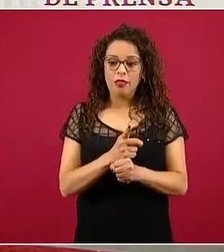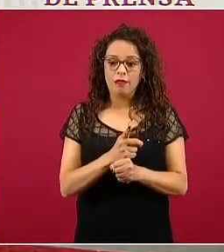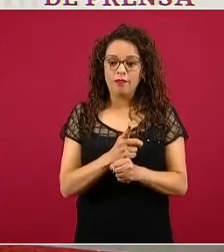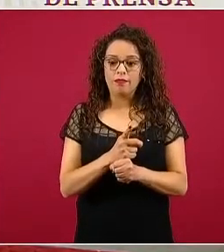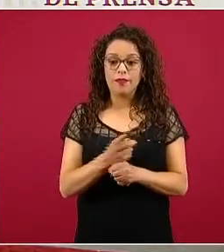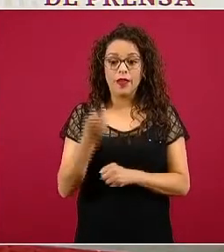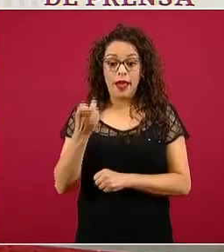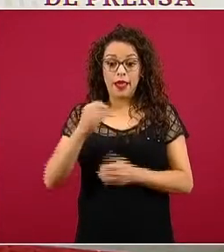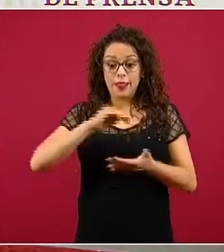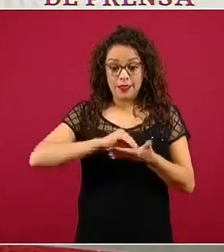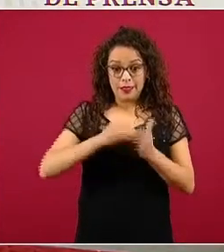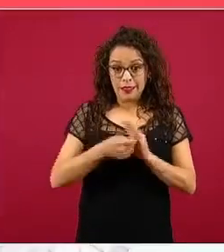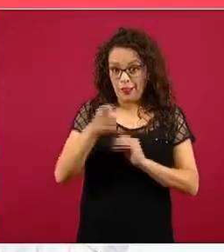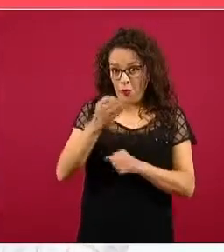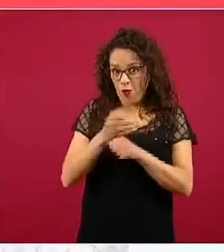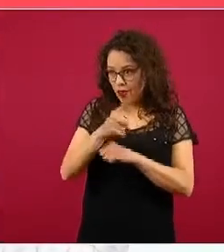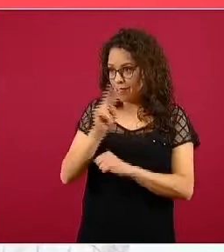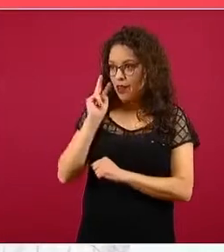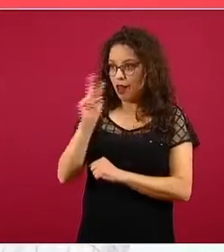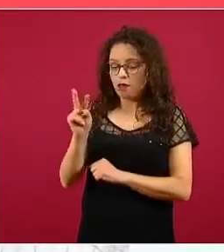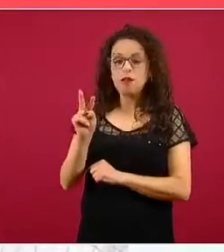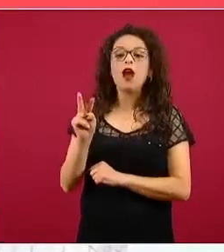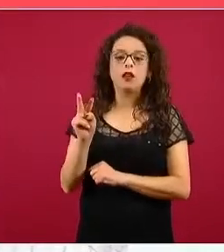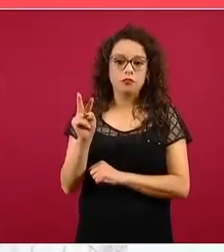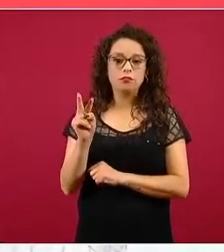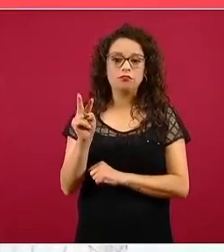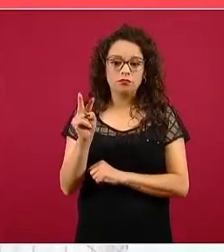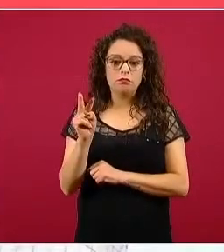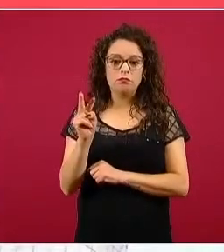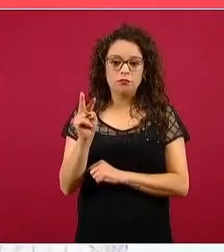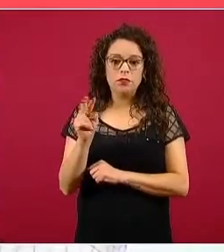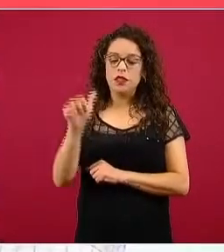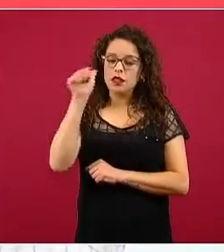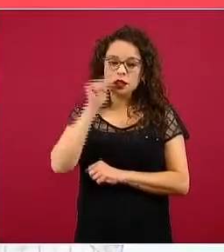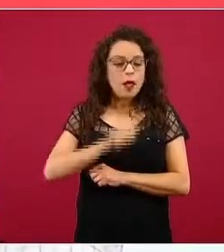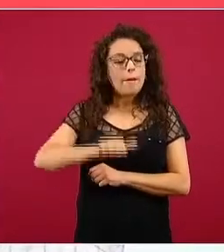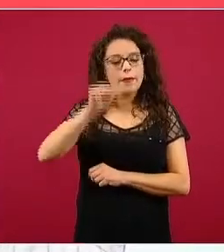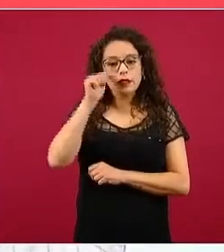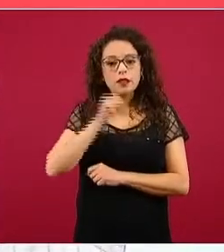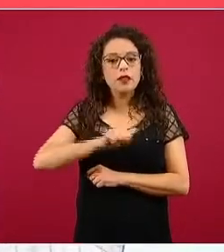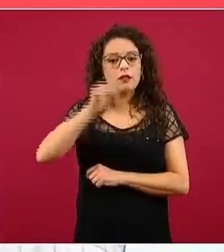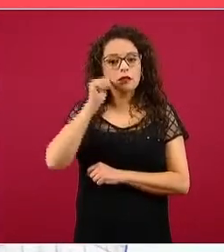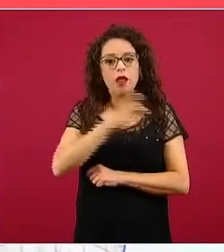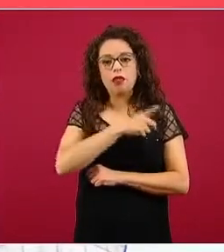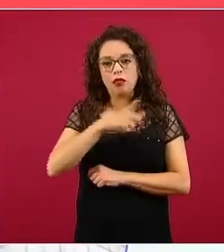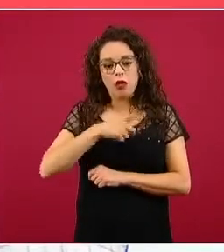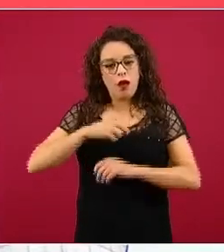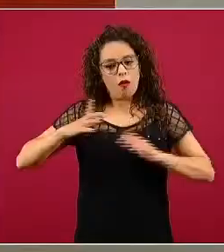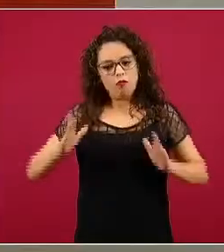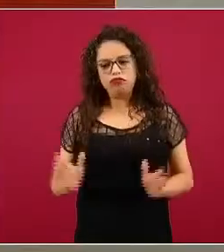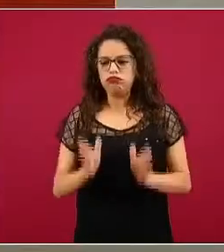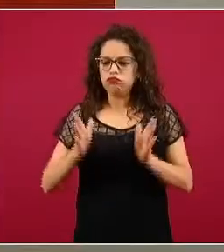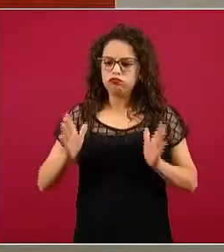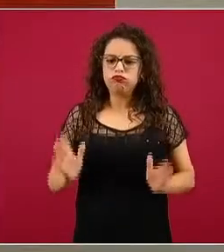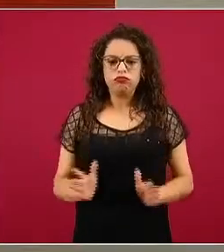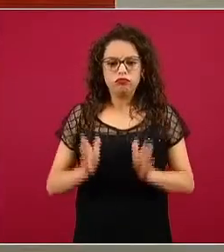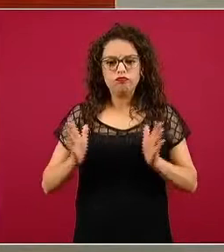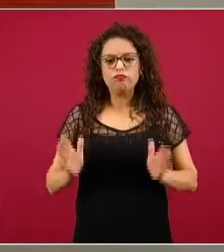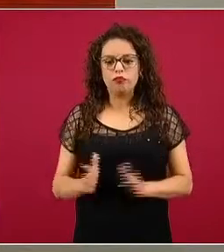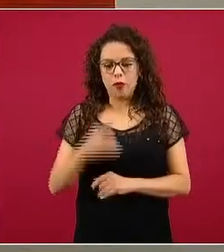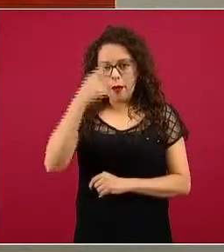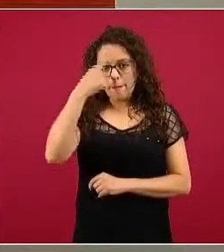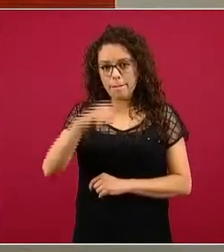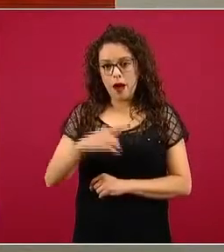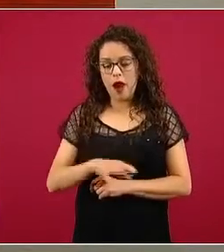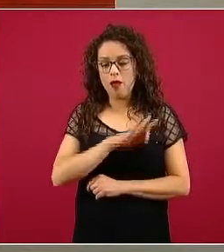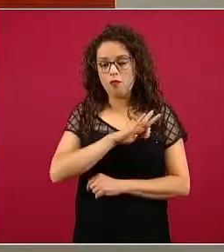que precisamente van dirigidas a que en todo momento se fomente y en su caso se pueda garantizar